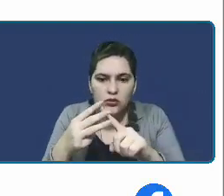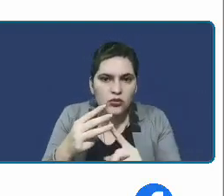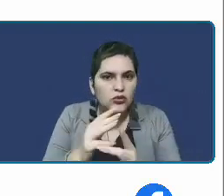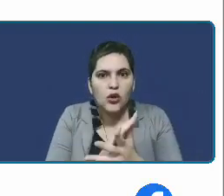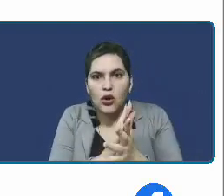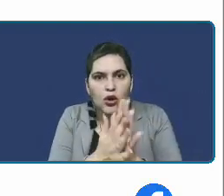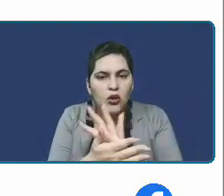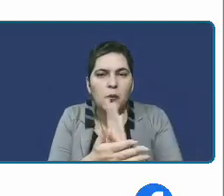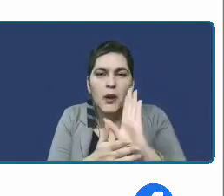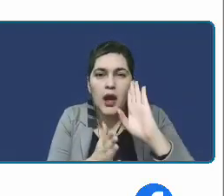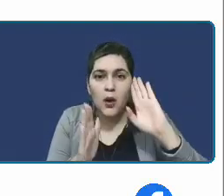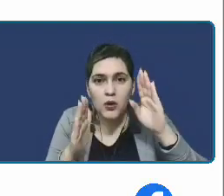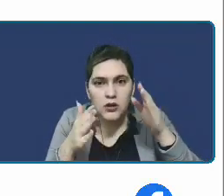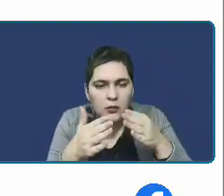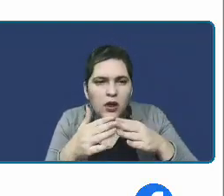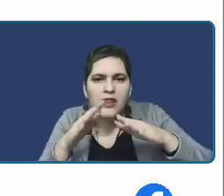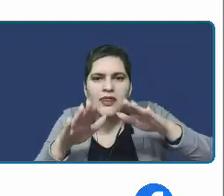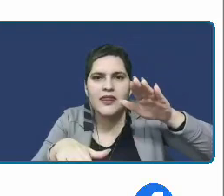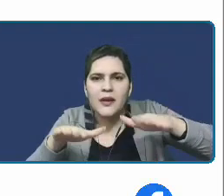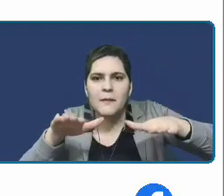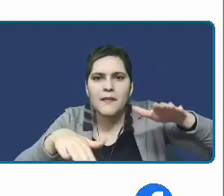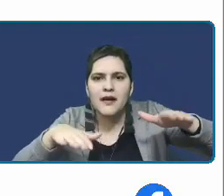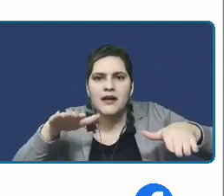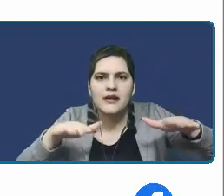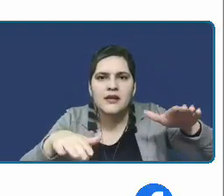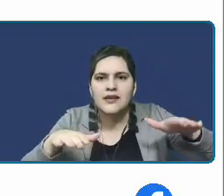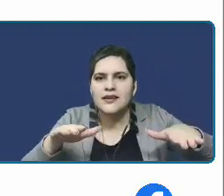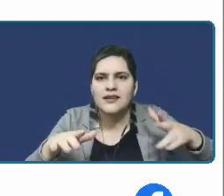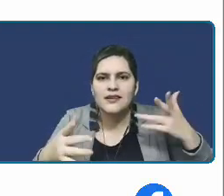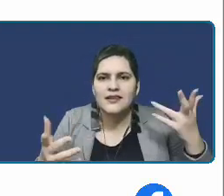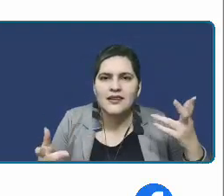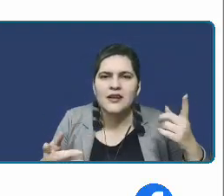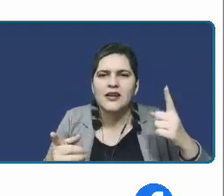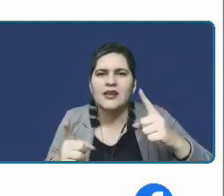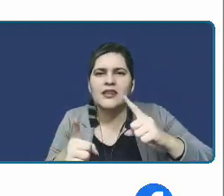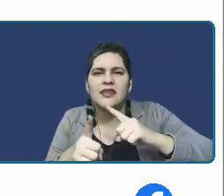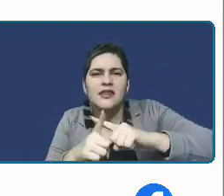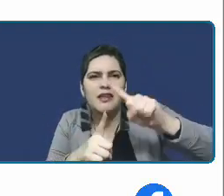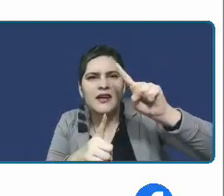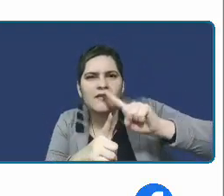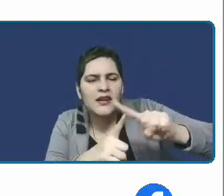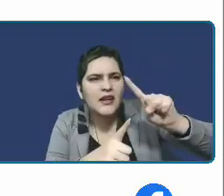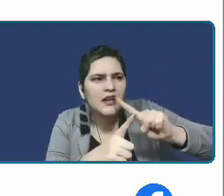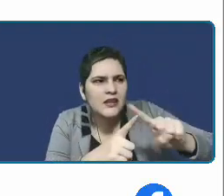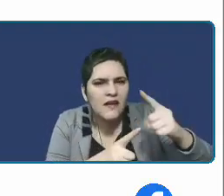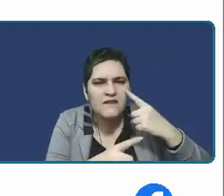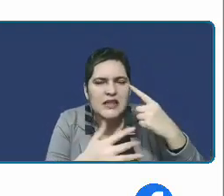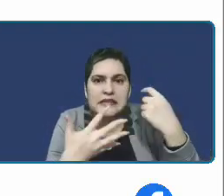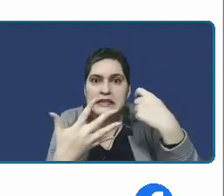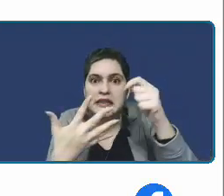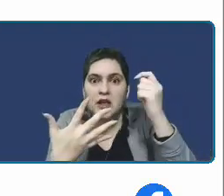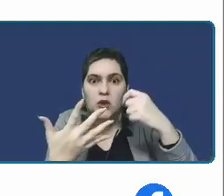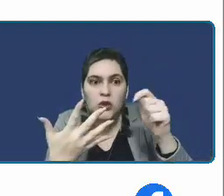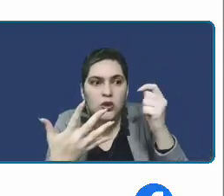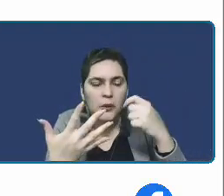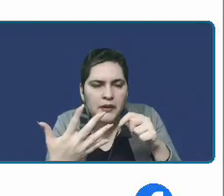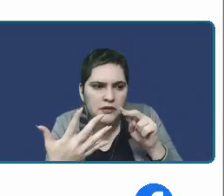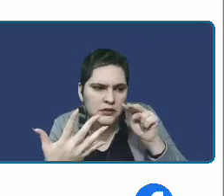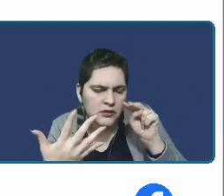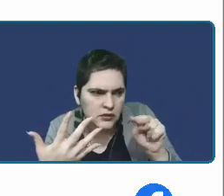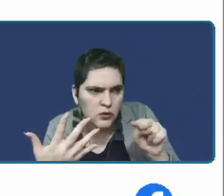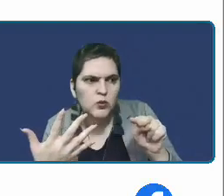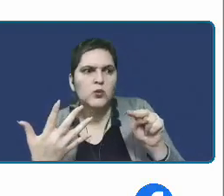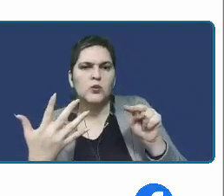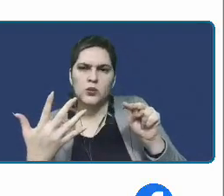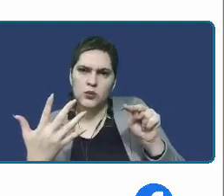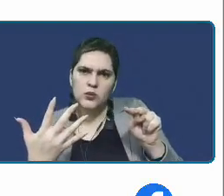una variabilidad y una cantidad de síntomas y signos que son no como